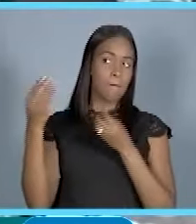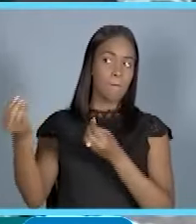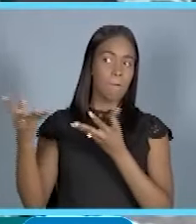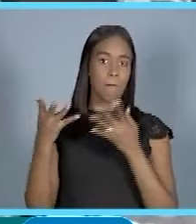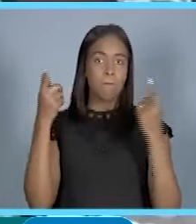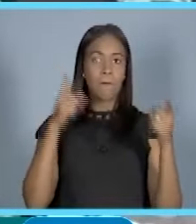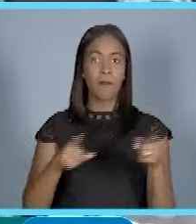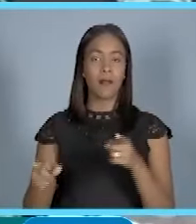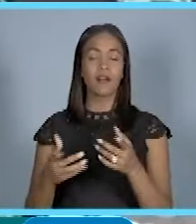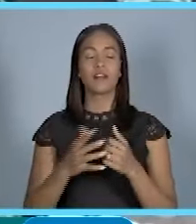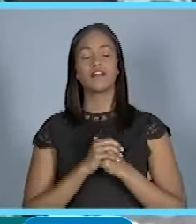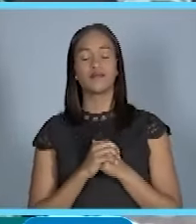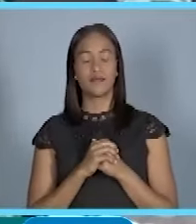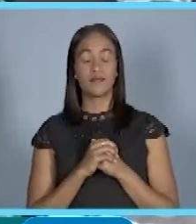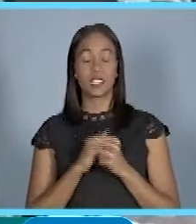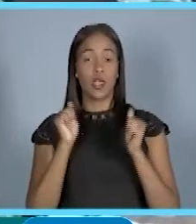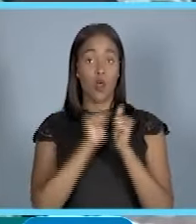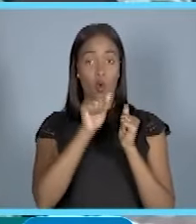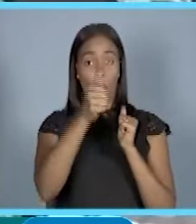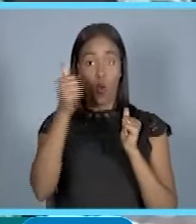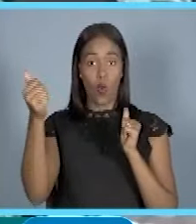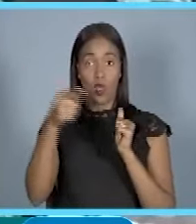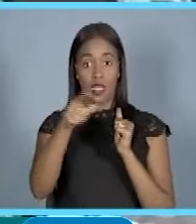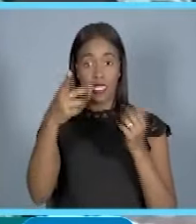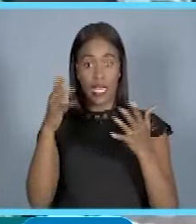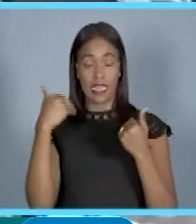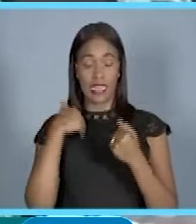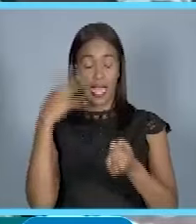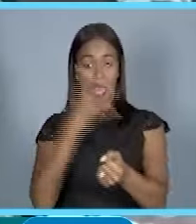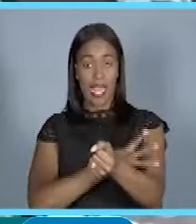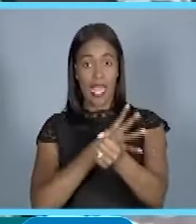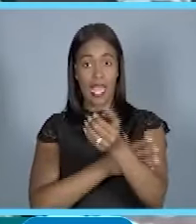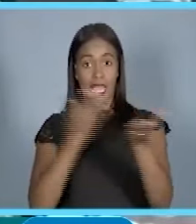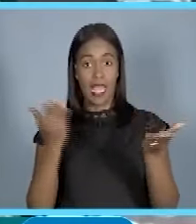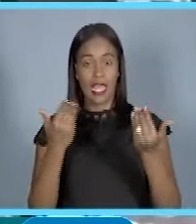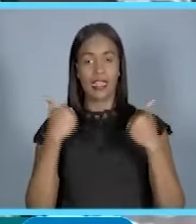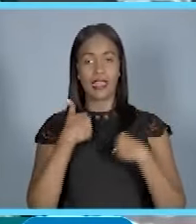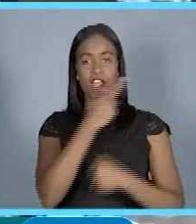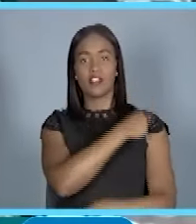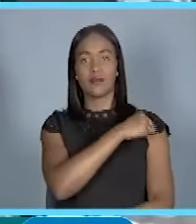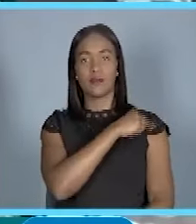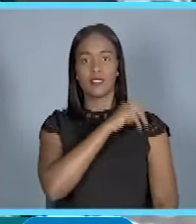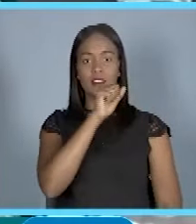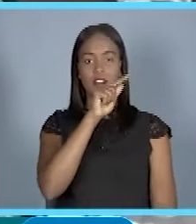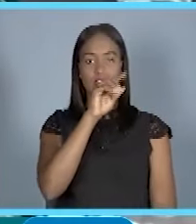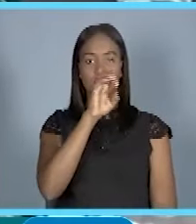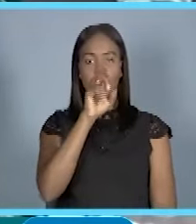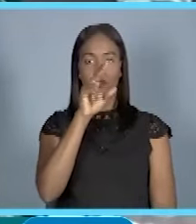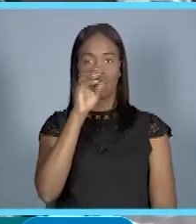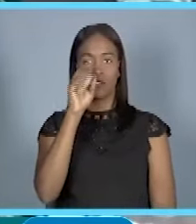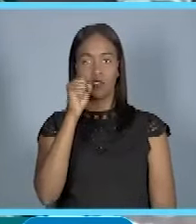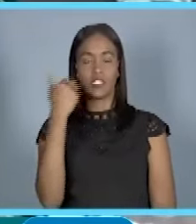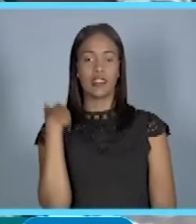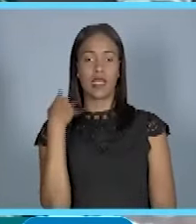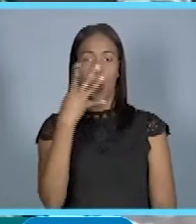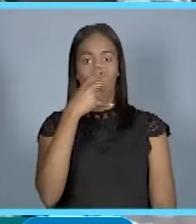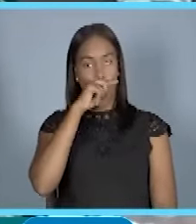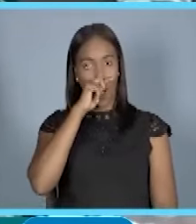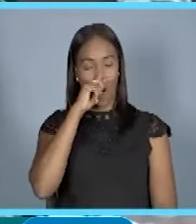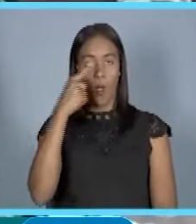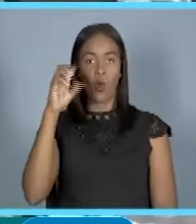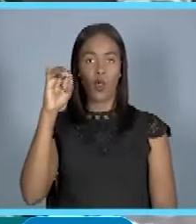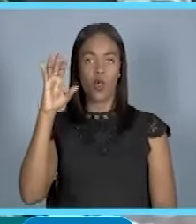los resultados. Con los demás que están aquí ingresados, los tenemos Santo Socorro, que son cuatro pediátricos, en el Goico y